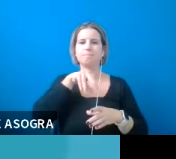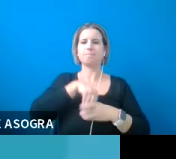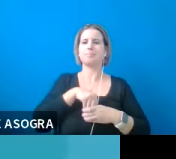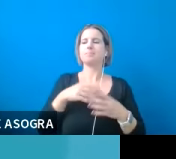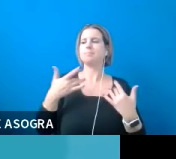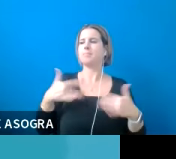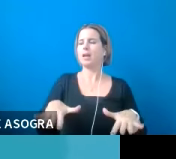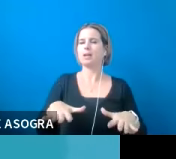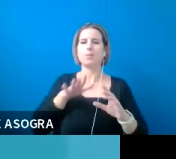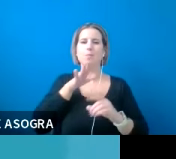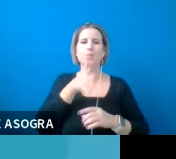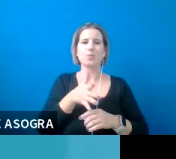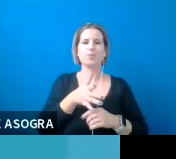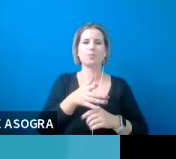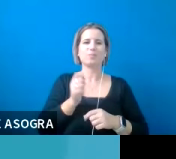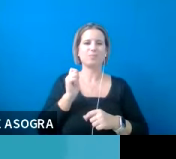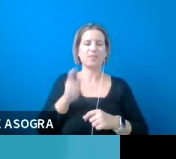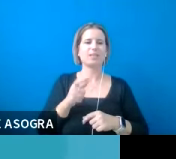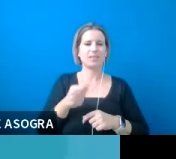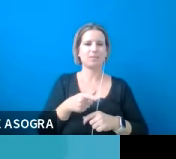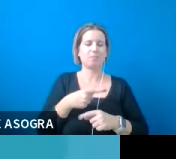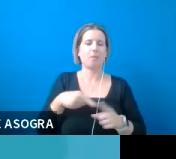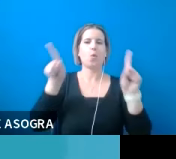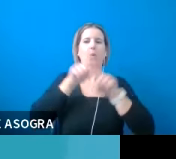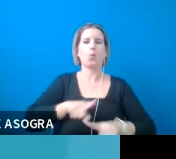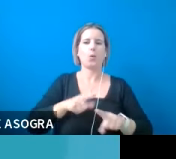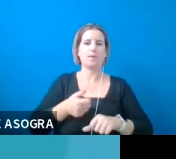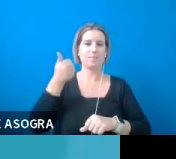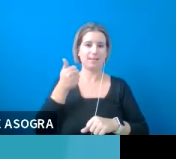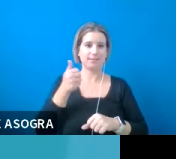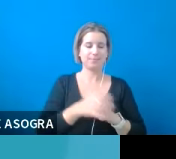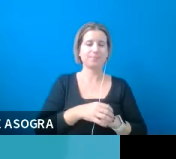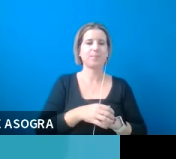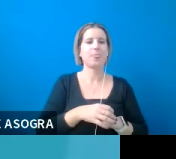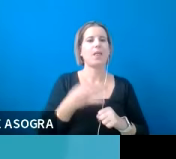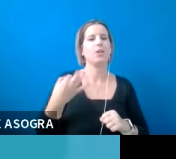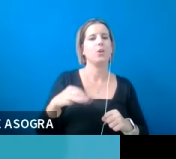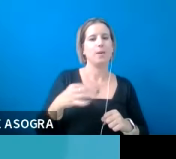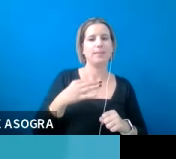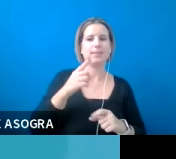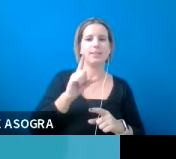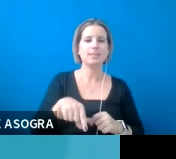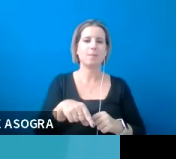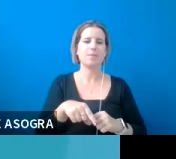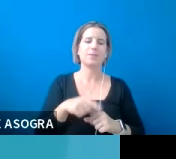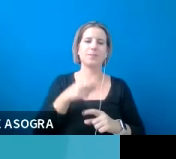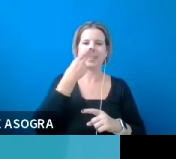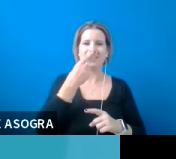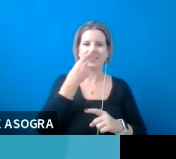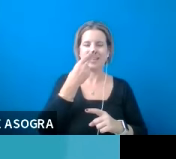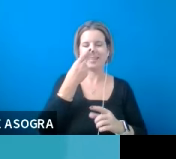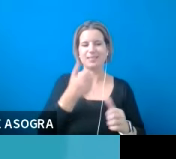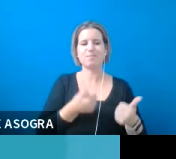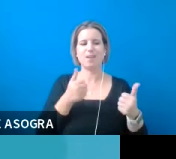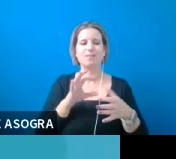ser más propensas a pasar desapercibidas habitualmente además muestran intereses alineados con los chicos